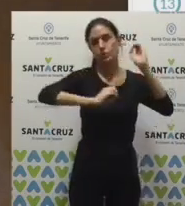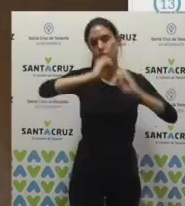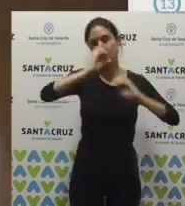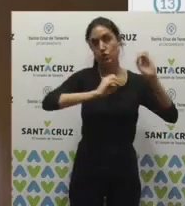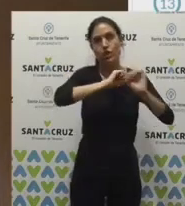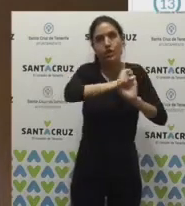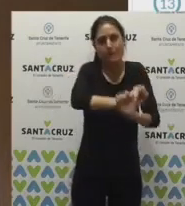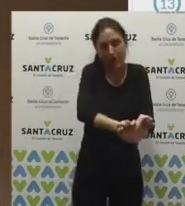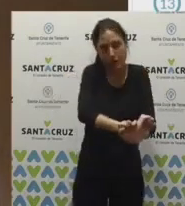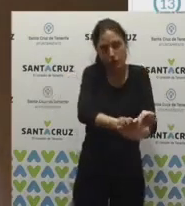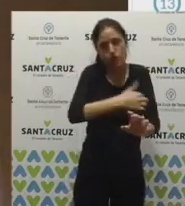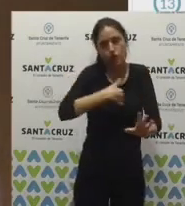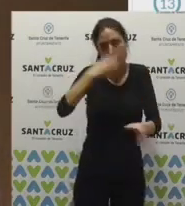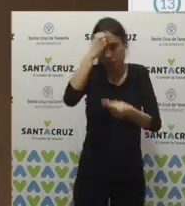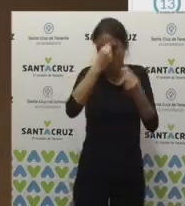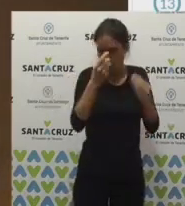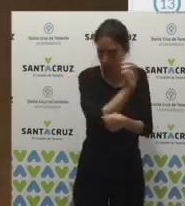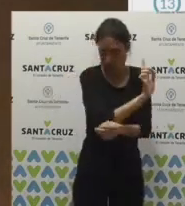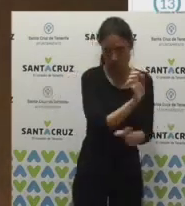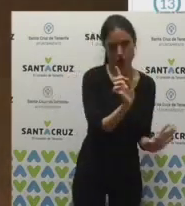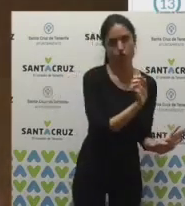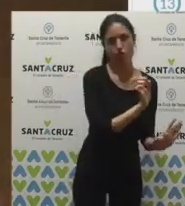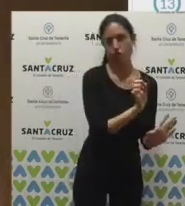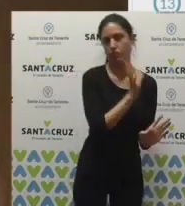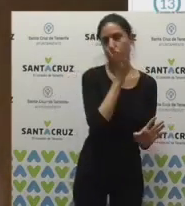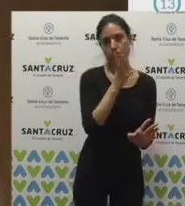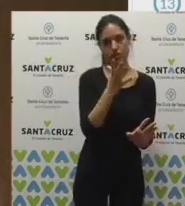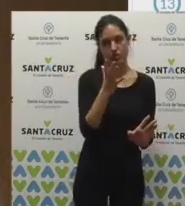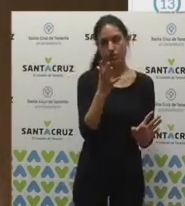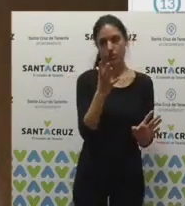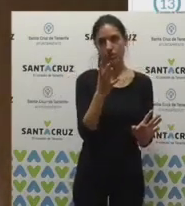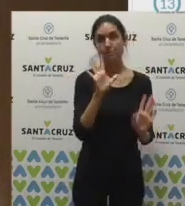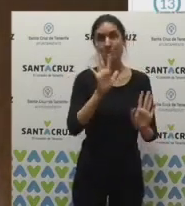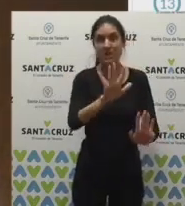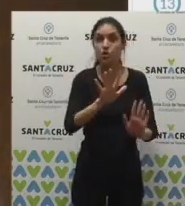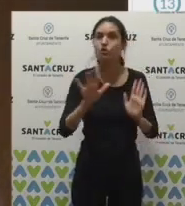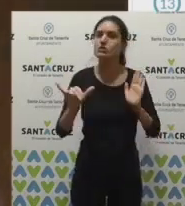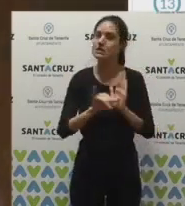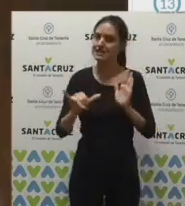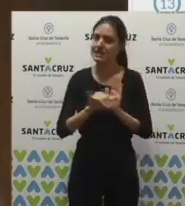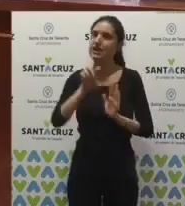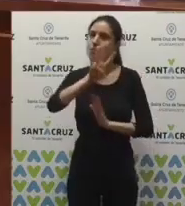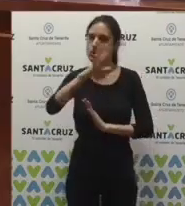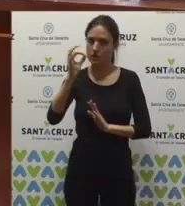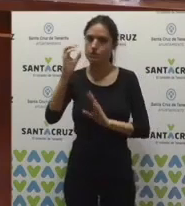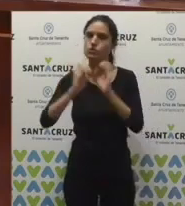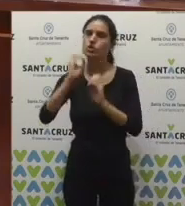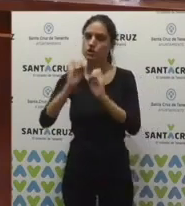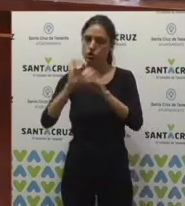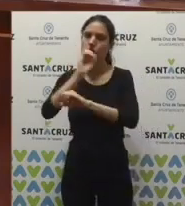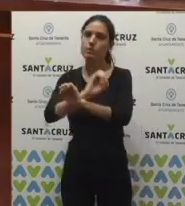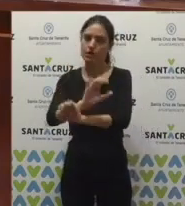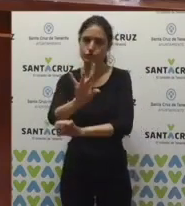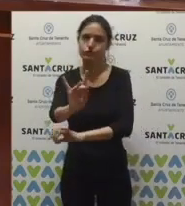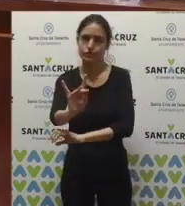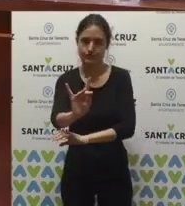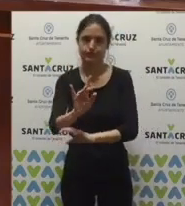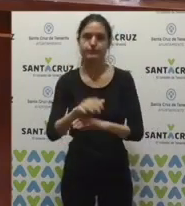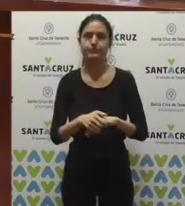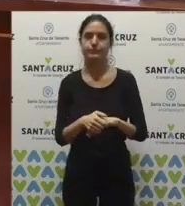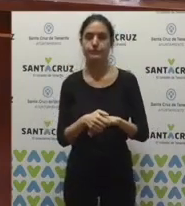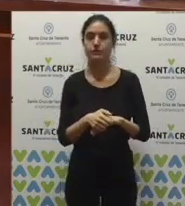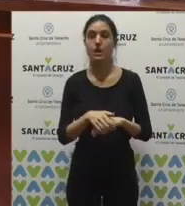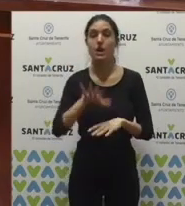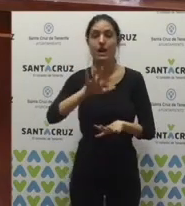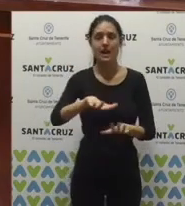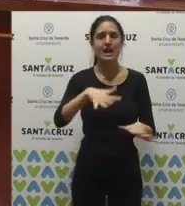ya creo que es impensable pero sí es verdad que yo creo que vamos a estar muy cerca de decir 40 por ciento de pago según el informe de coyuntura económica más